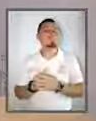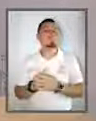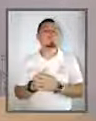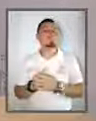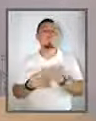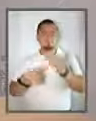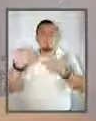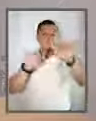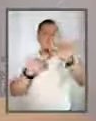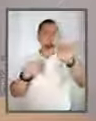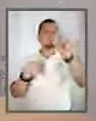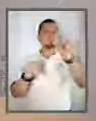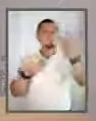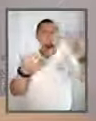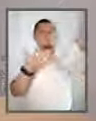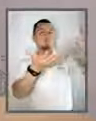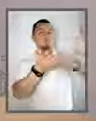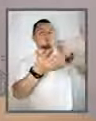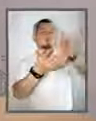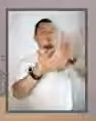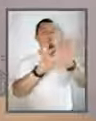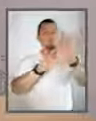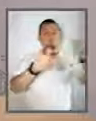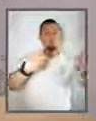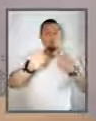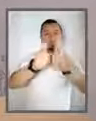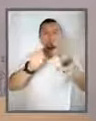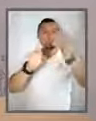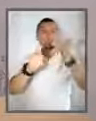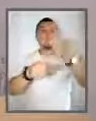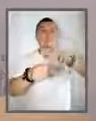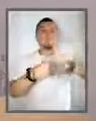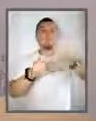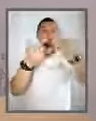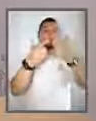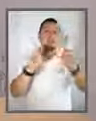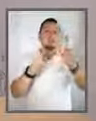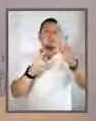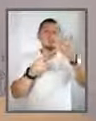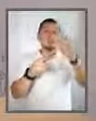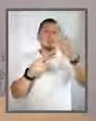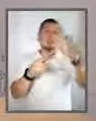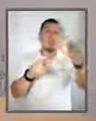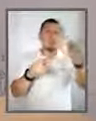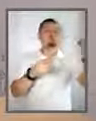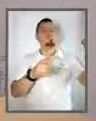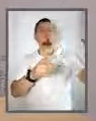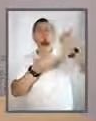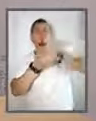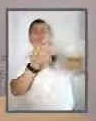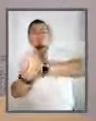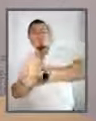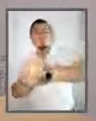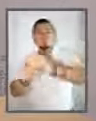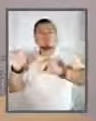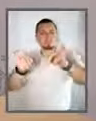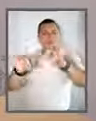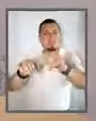es un laboratorio subrogado en el que hay un convenio entre el Hospital Puerta de Hierro y ese supuesto